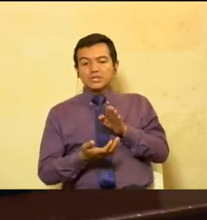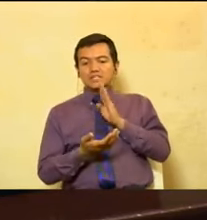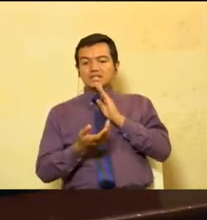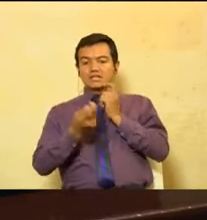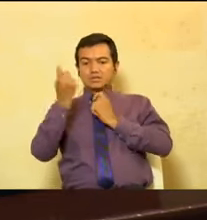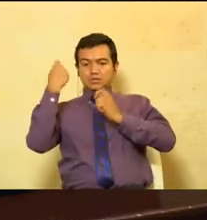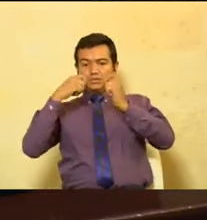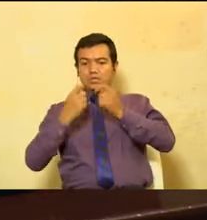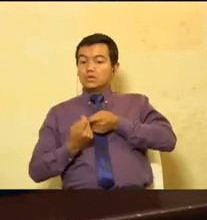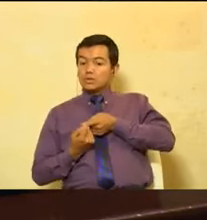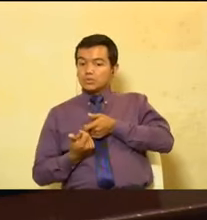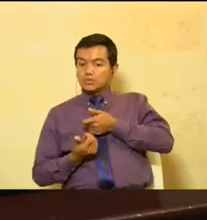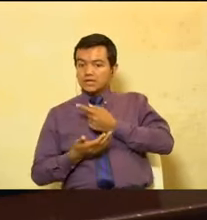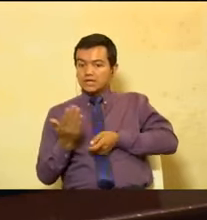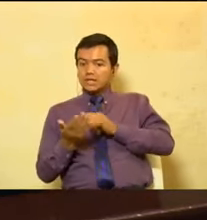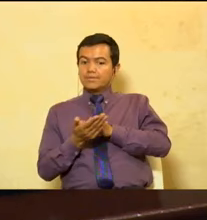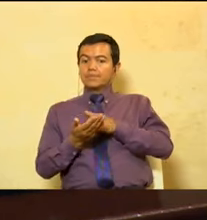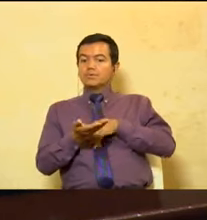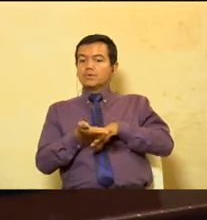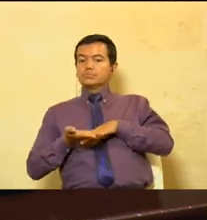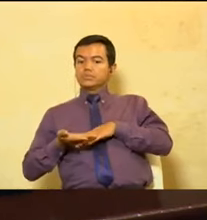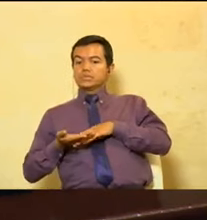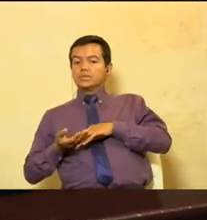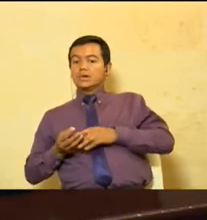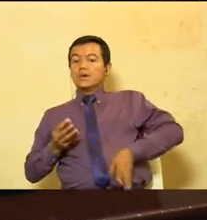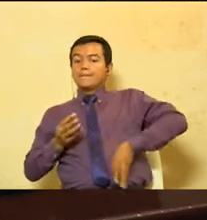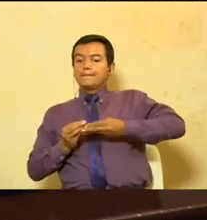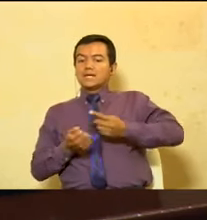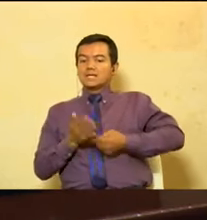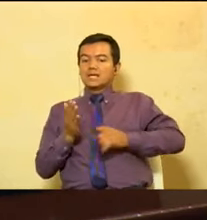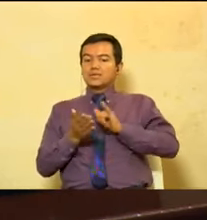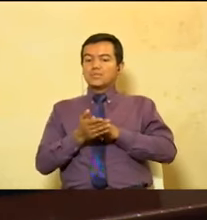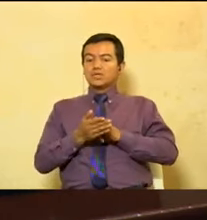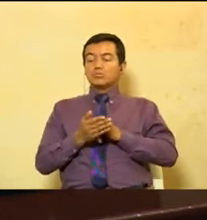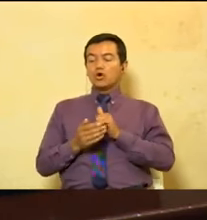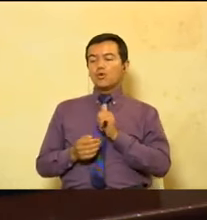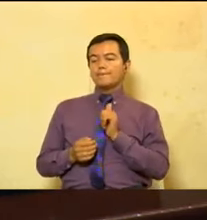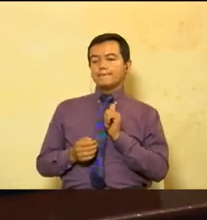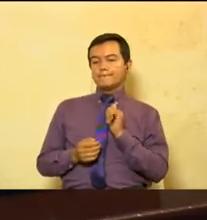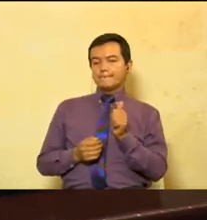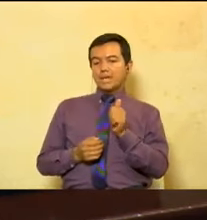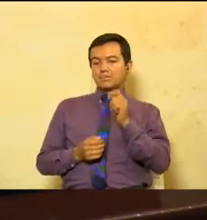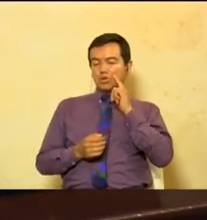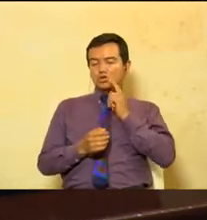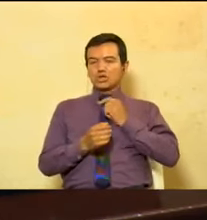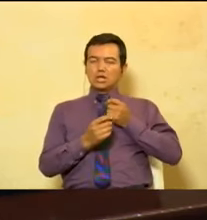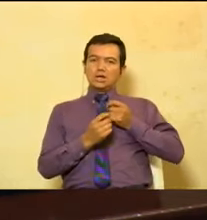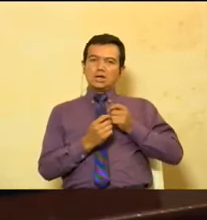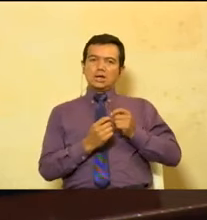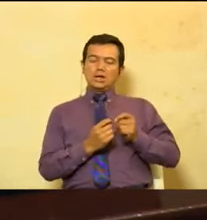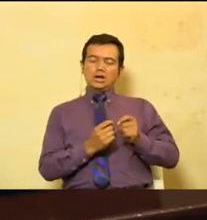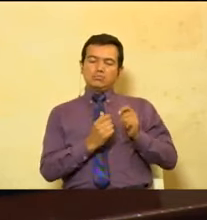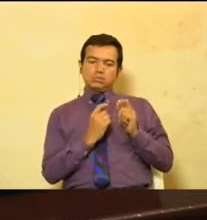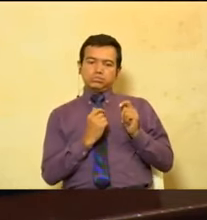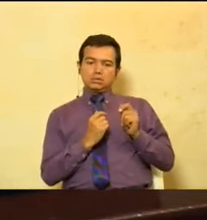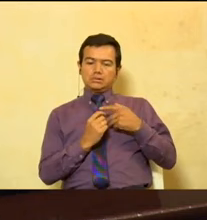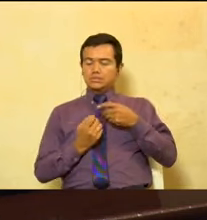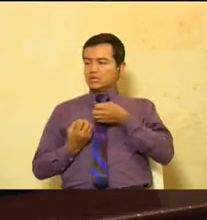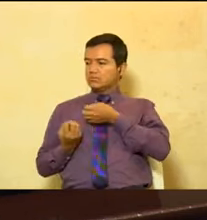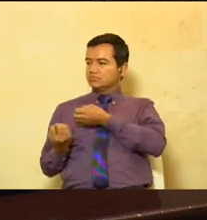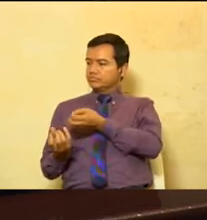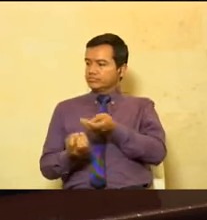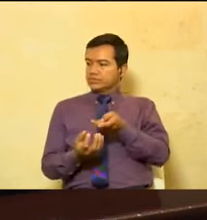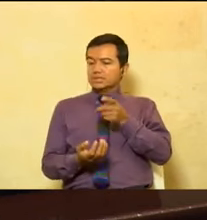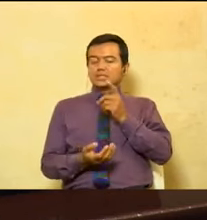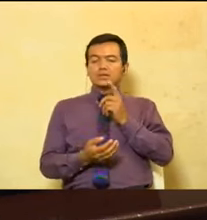la demanda en materia de educación superior tengan sus propias fuentes de financiación es un proyecto que ya se había anunciado pero que no ha